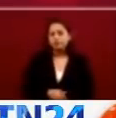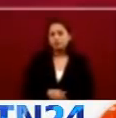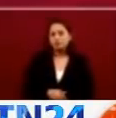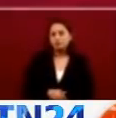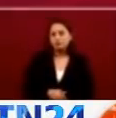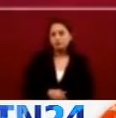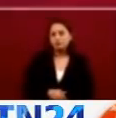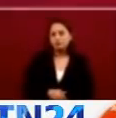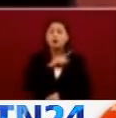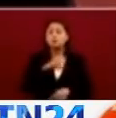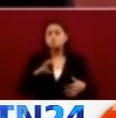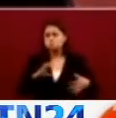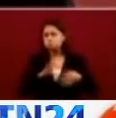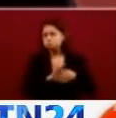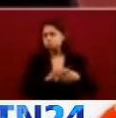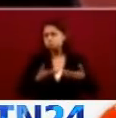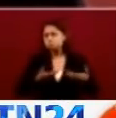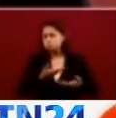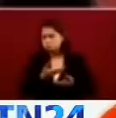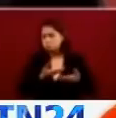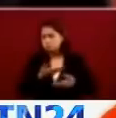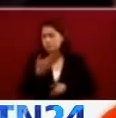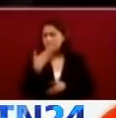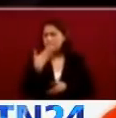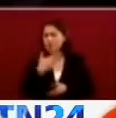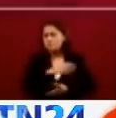podría darse este encuentro.